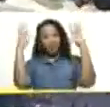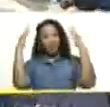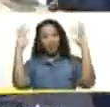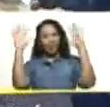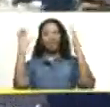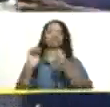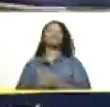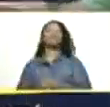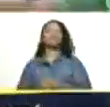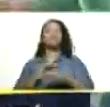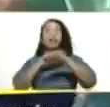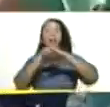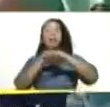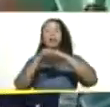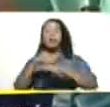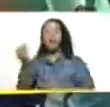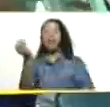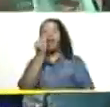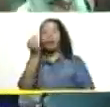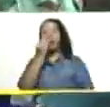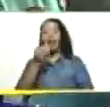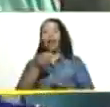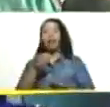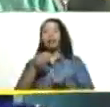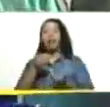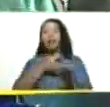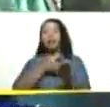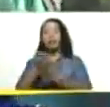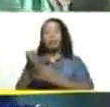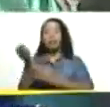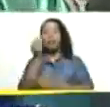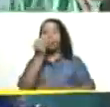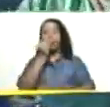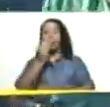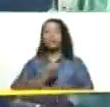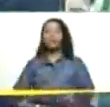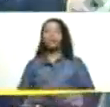Está el ministro de Alimentación, Leal Tellería.